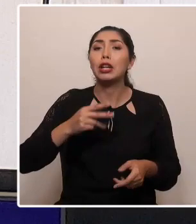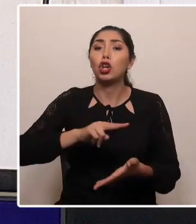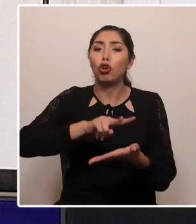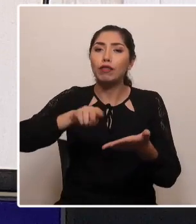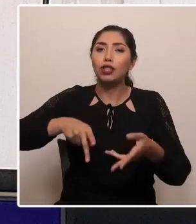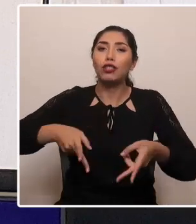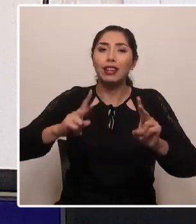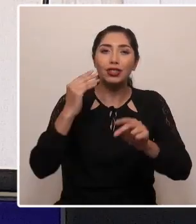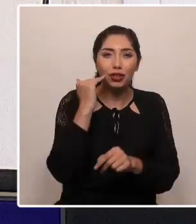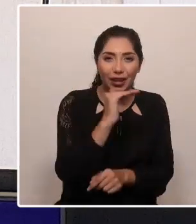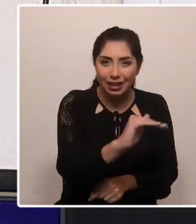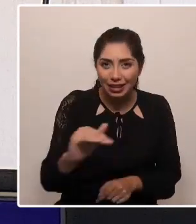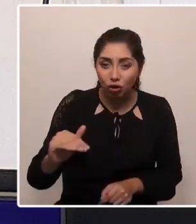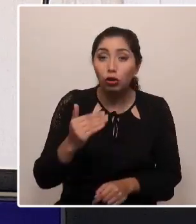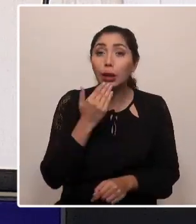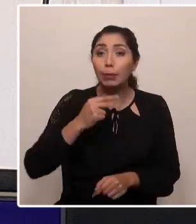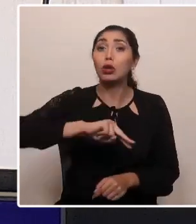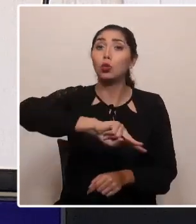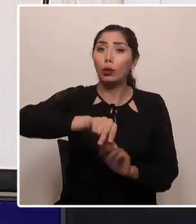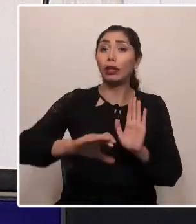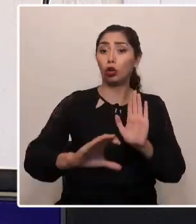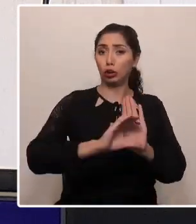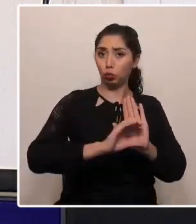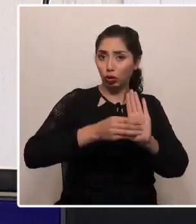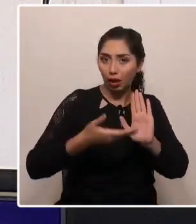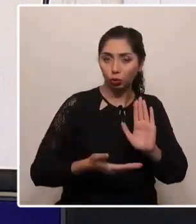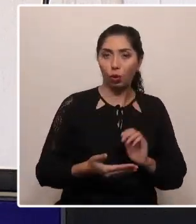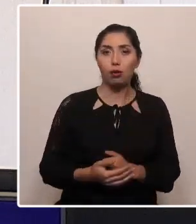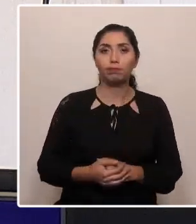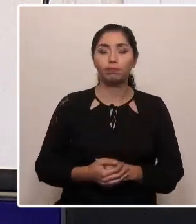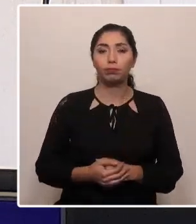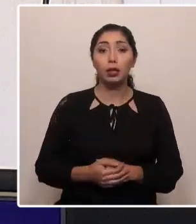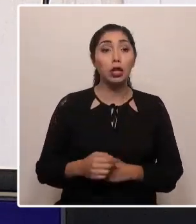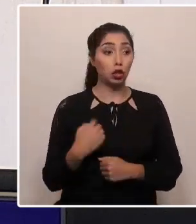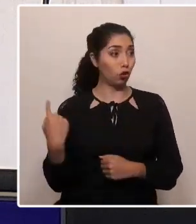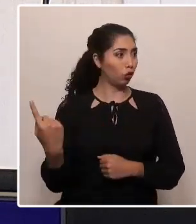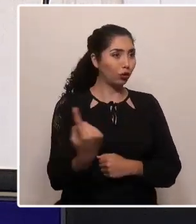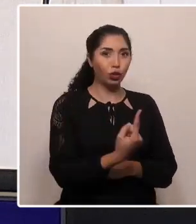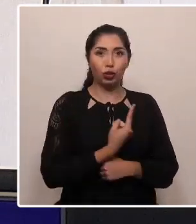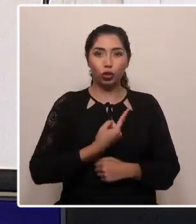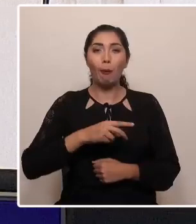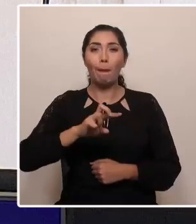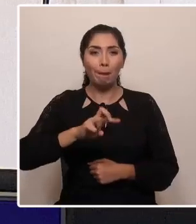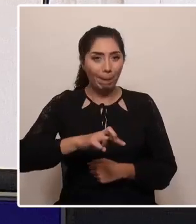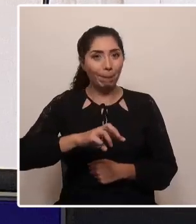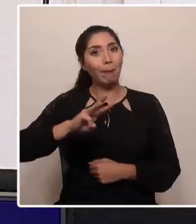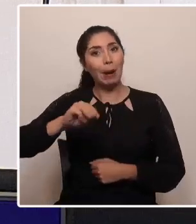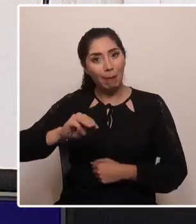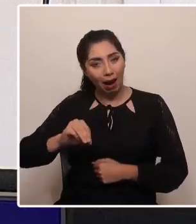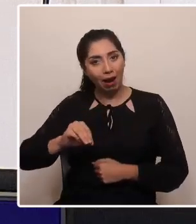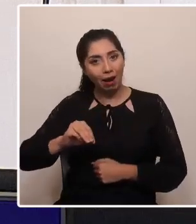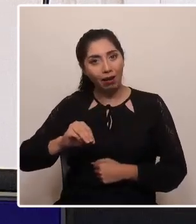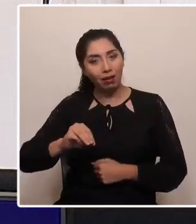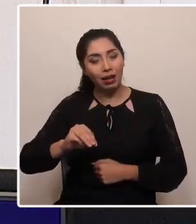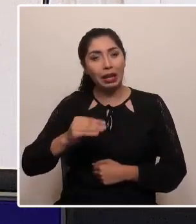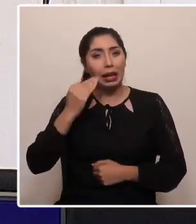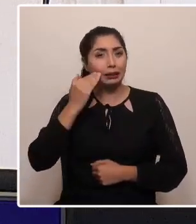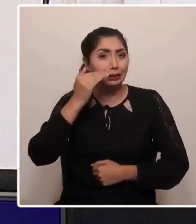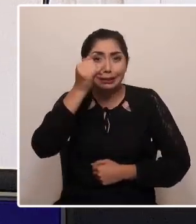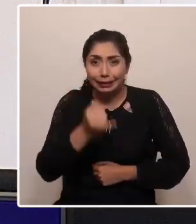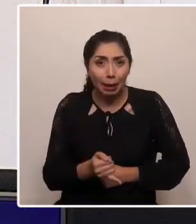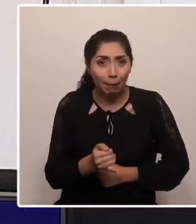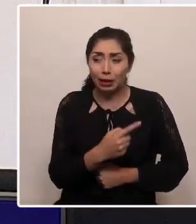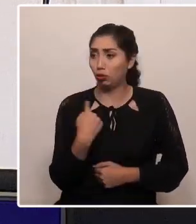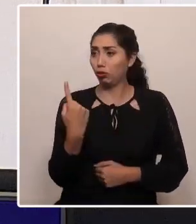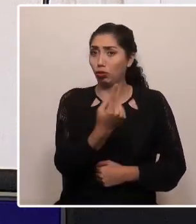y nuestra Constitución. Somos nosotros, los padres, los que en la mayoría de los casos